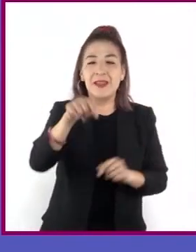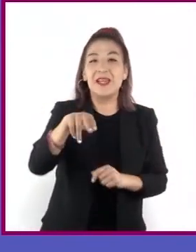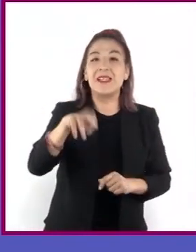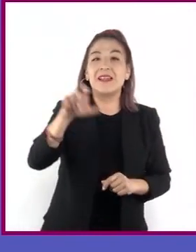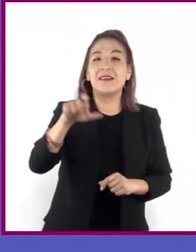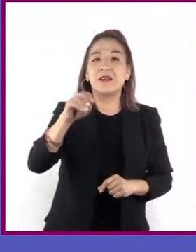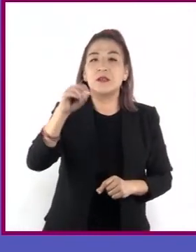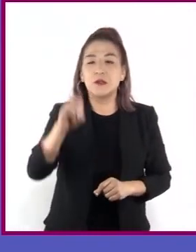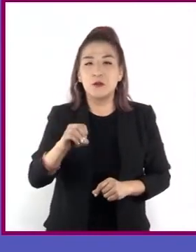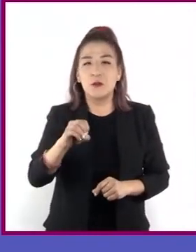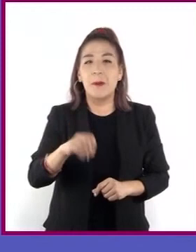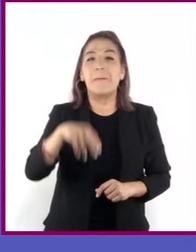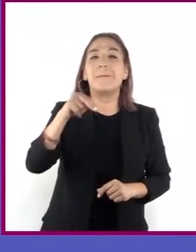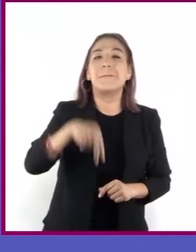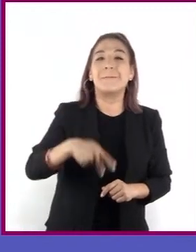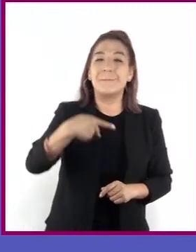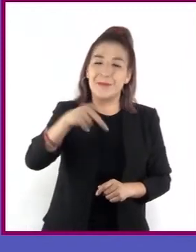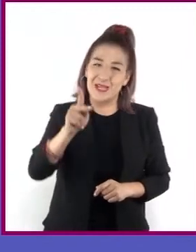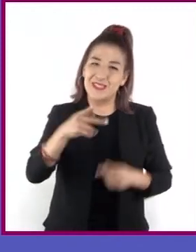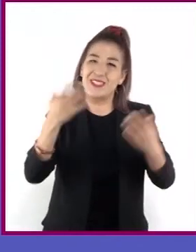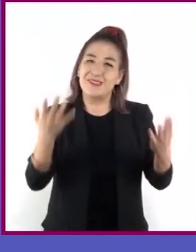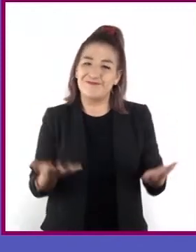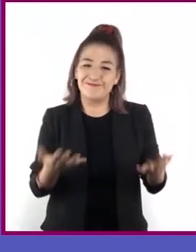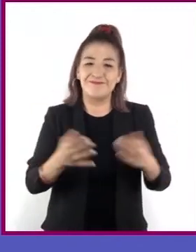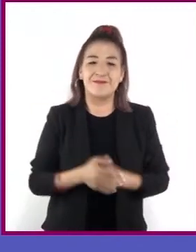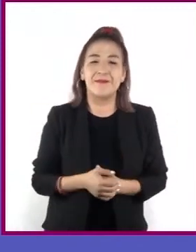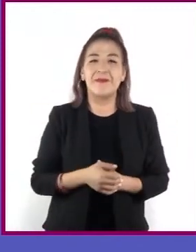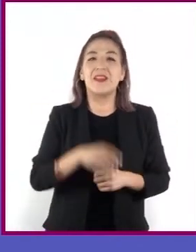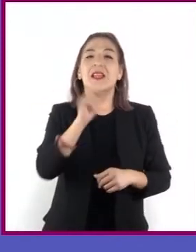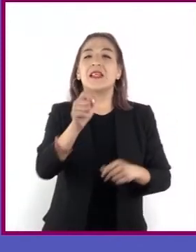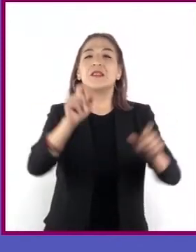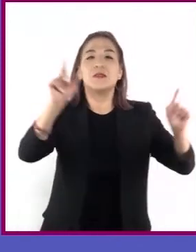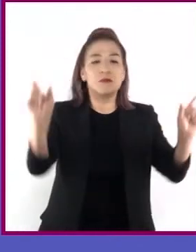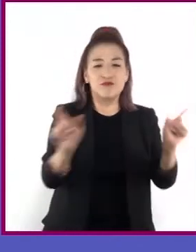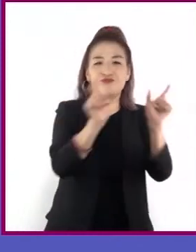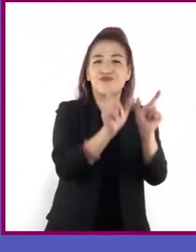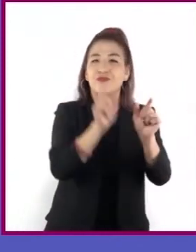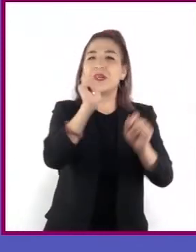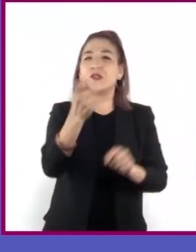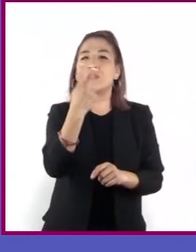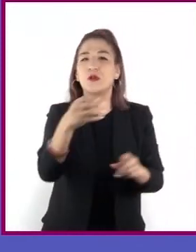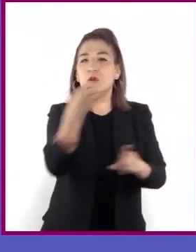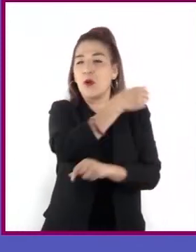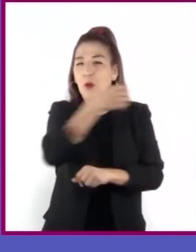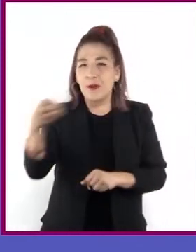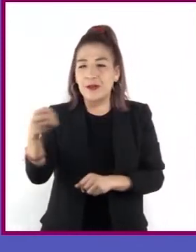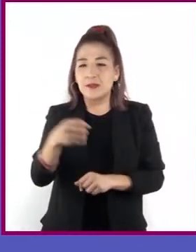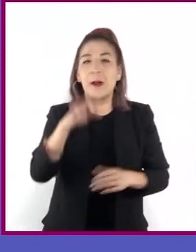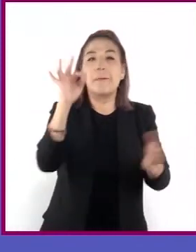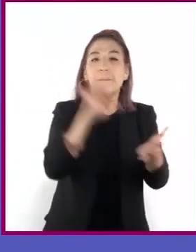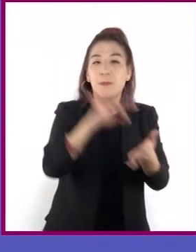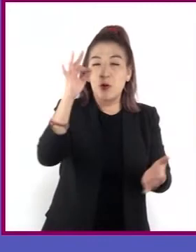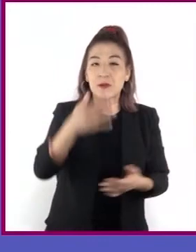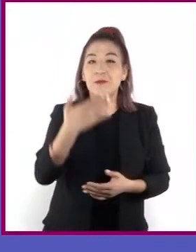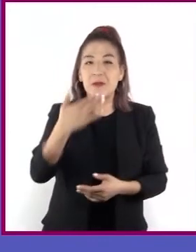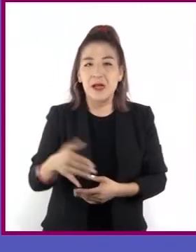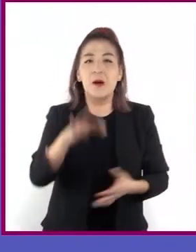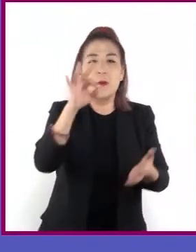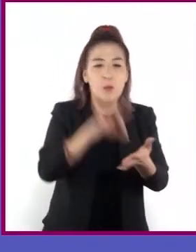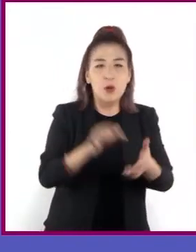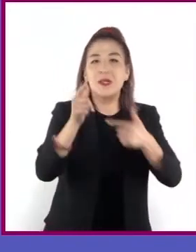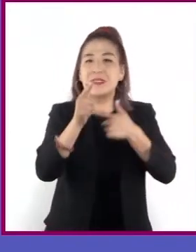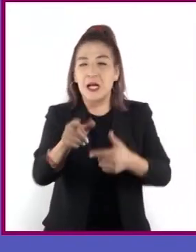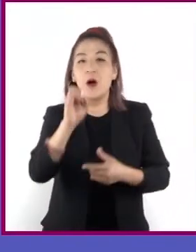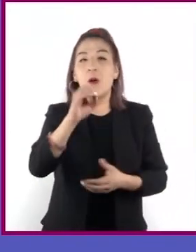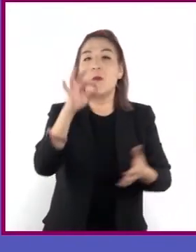sin embargo, que une a las dos oraciones. Se utilizan los signos de puntuación adecuadamente como el punto y